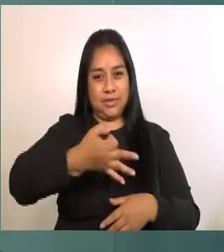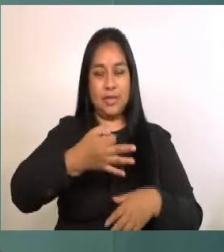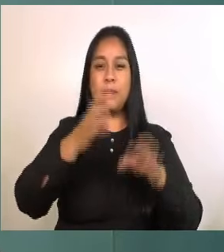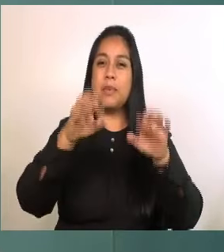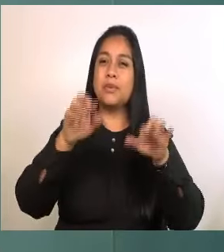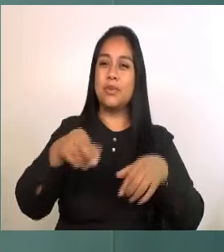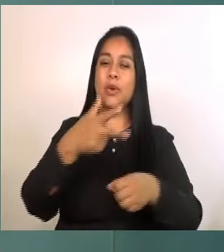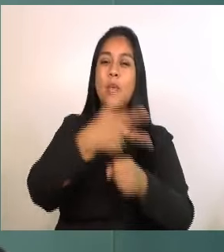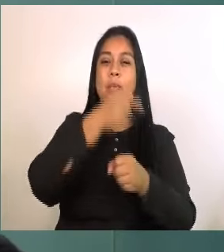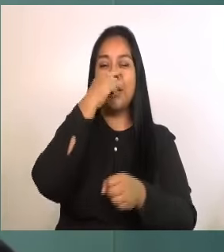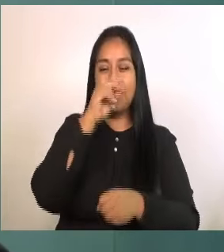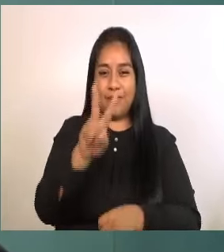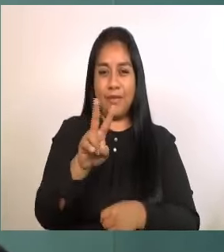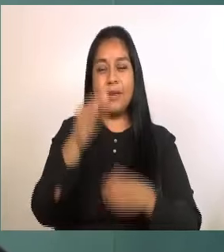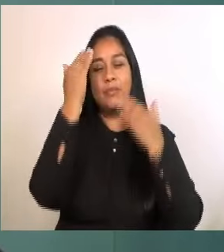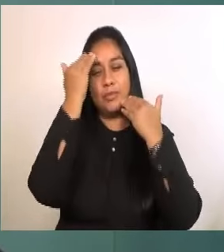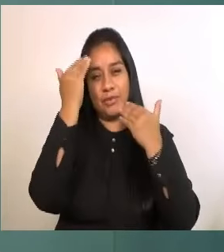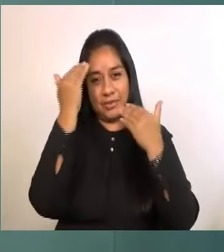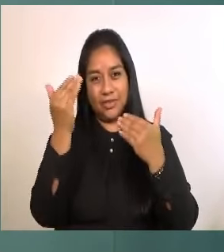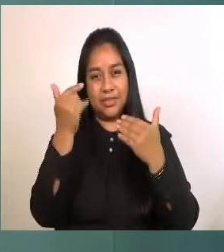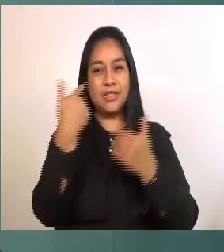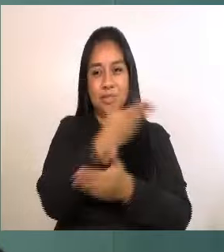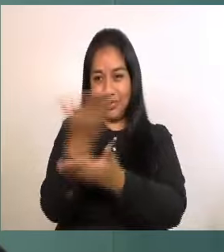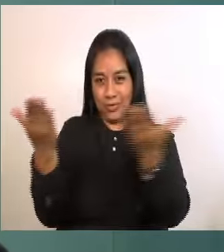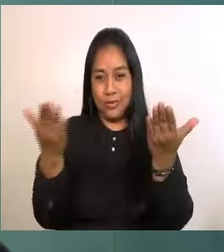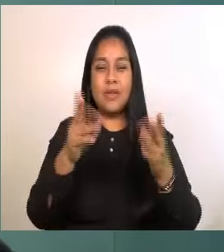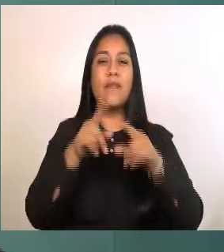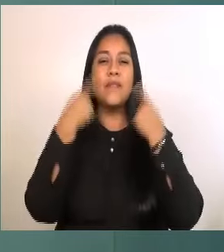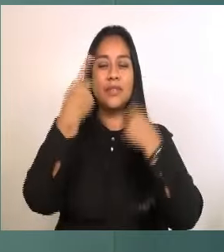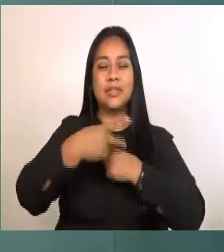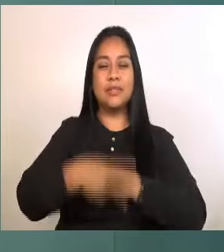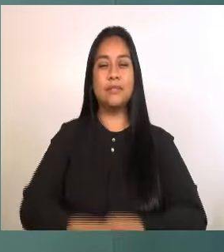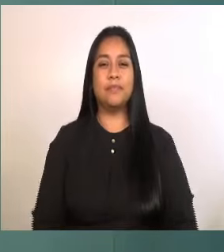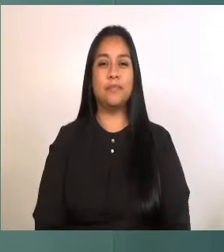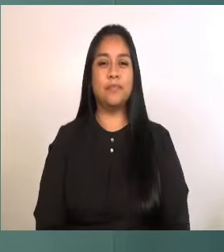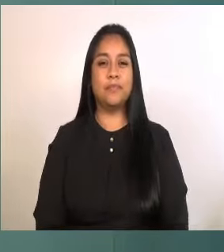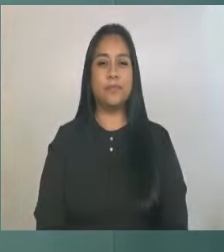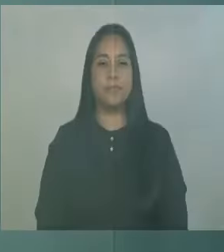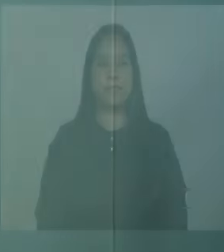público en Guatemala TV. Muchísimas gracias a todos. Que pasen una feliz tarde.